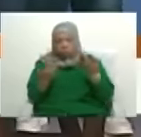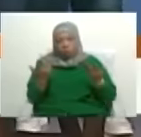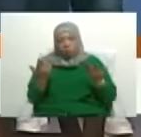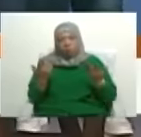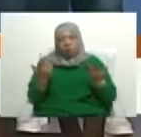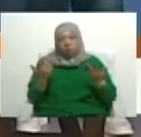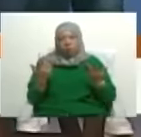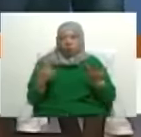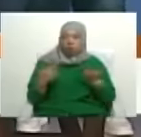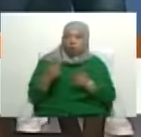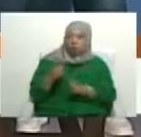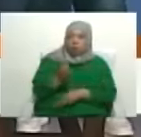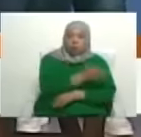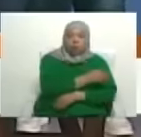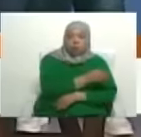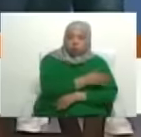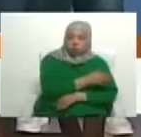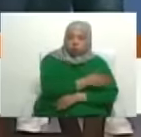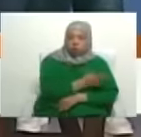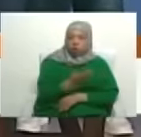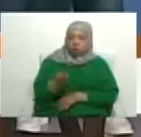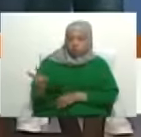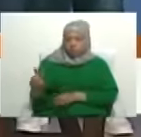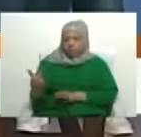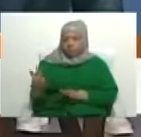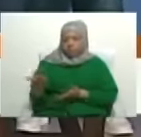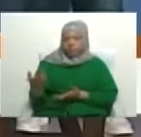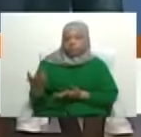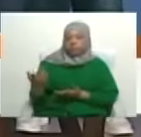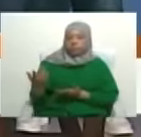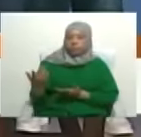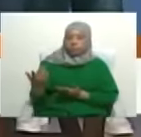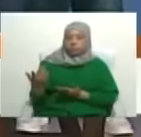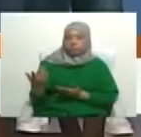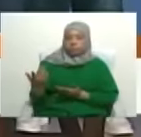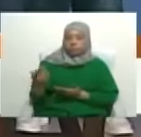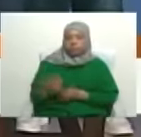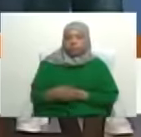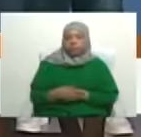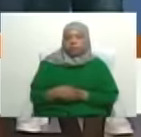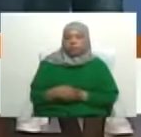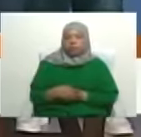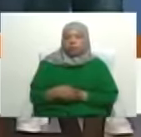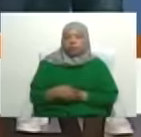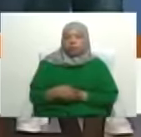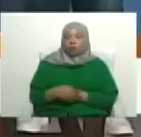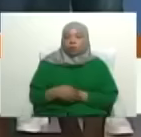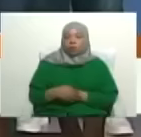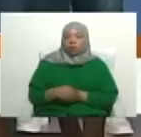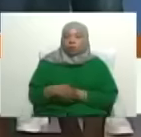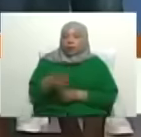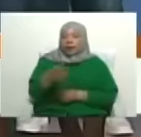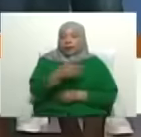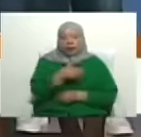entre sectores de la derecha y sectores que no buscan otra cosa que la